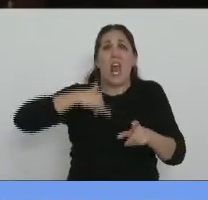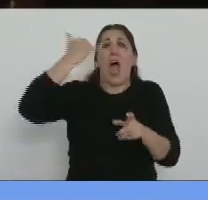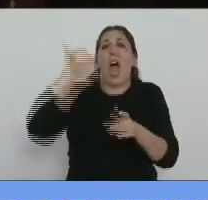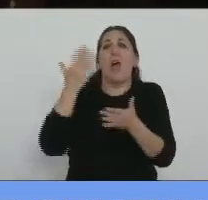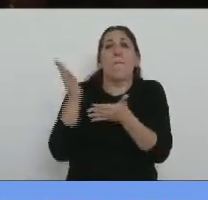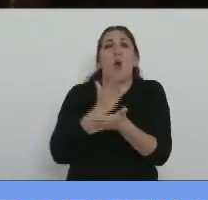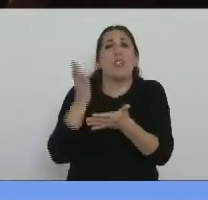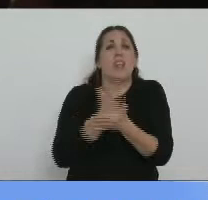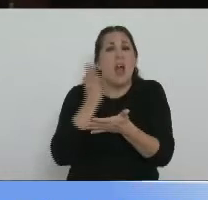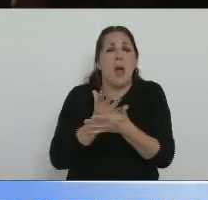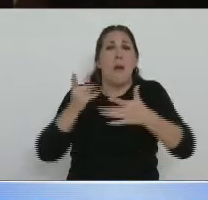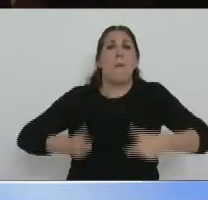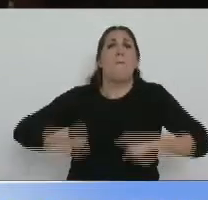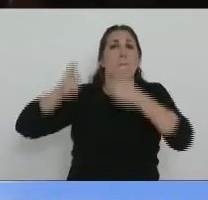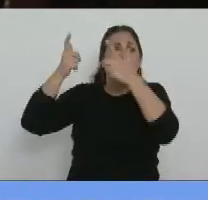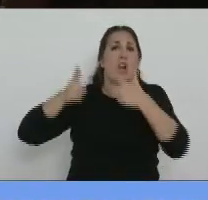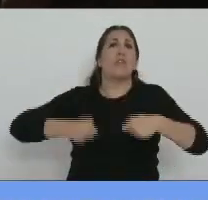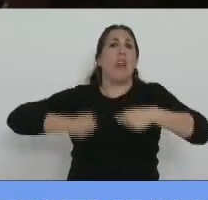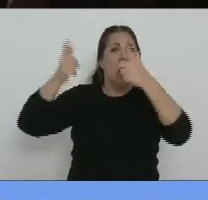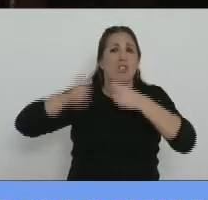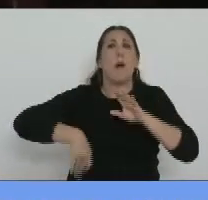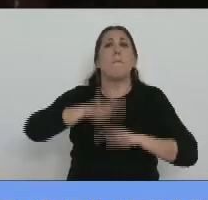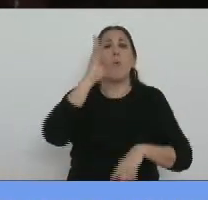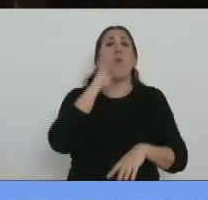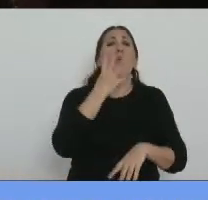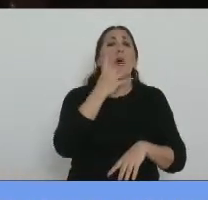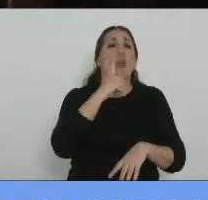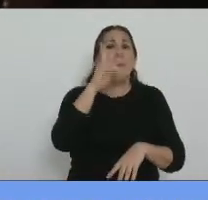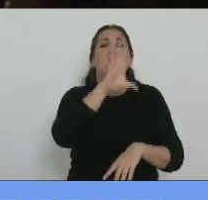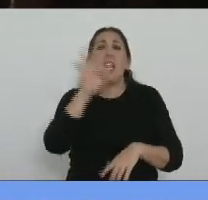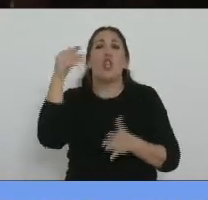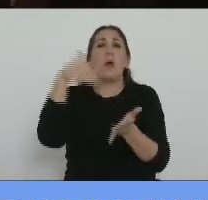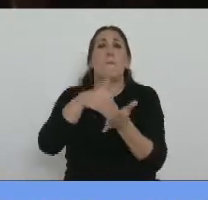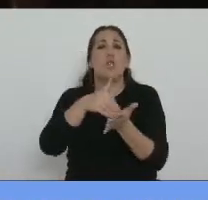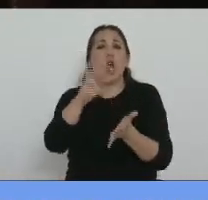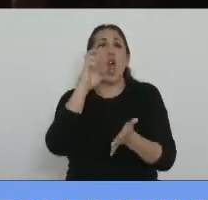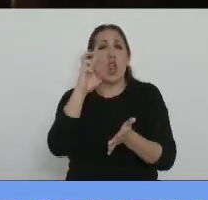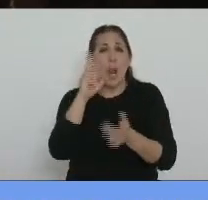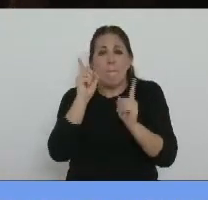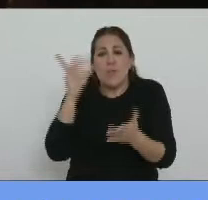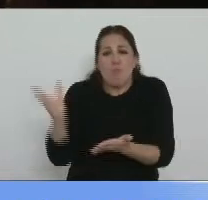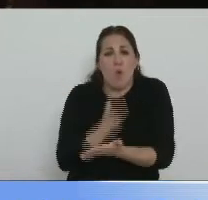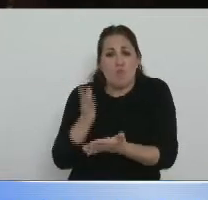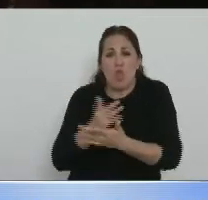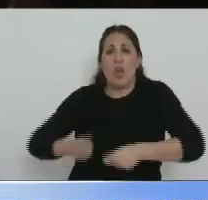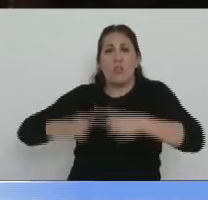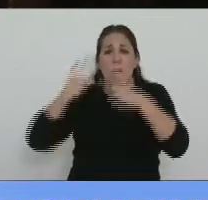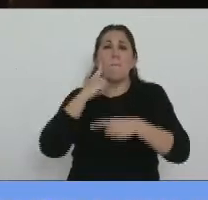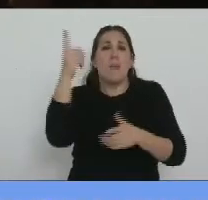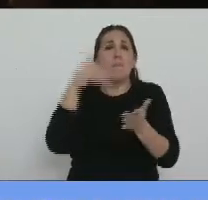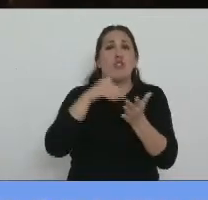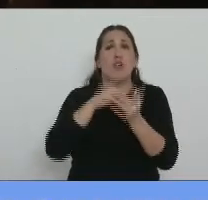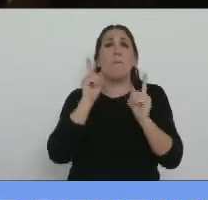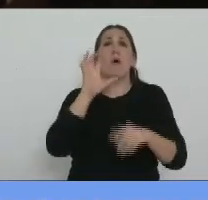exportaciones más de 4.500 millones de dólares producidos de nuestras exportaciones mil millones de la provincia de tucumán es